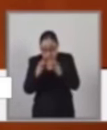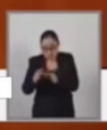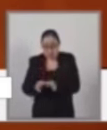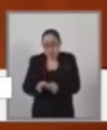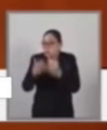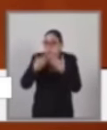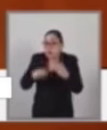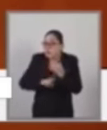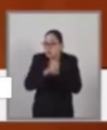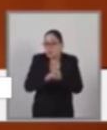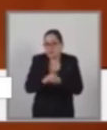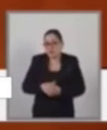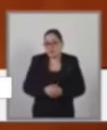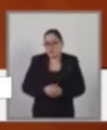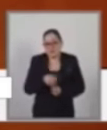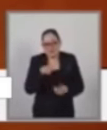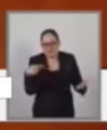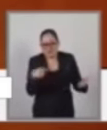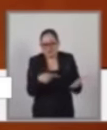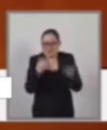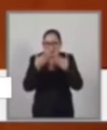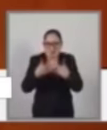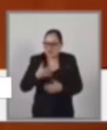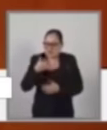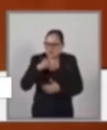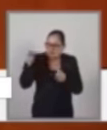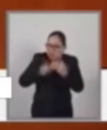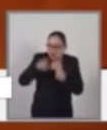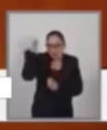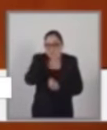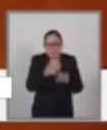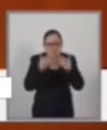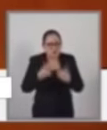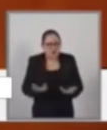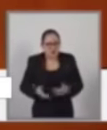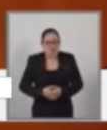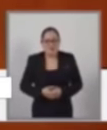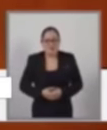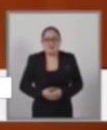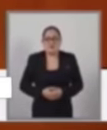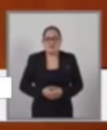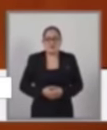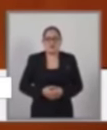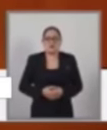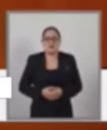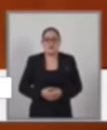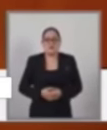1974, tiene 44 años de existencia. Es un organismo que se estaba cayendo a pedazos desde el punto de